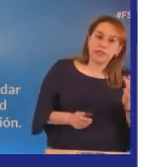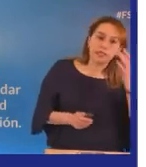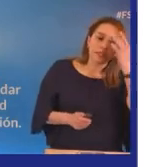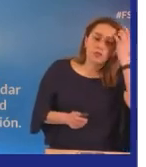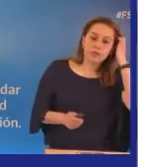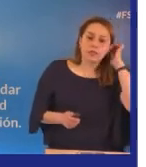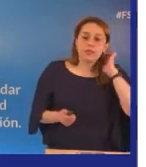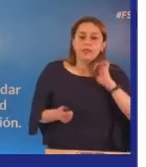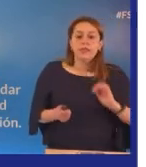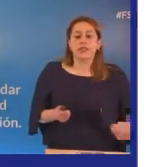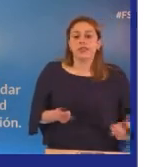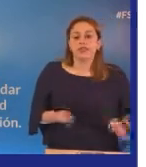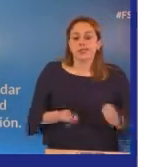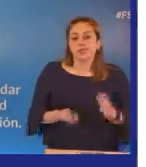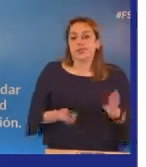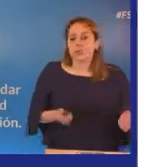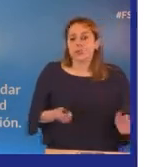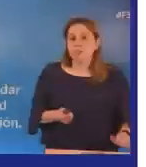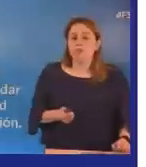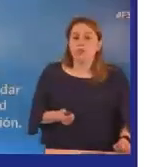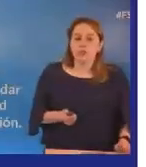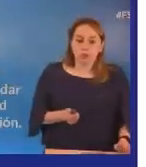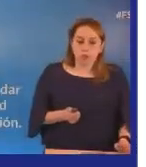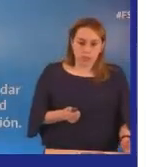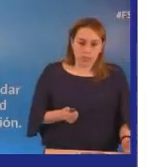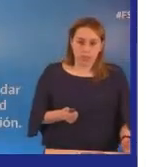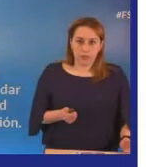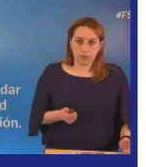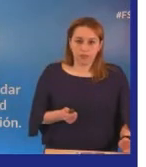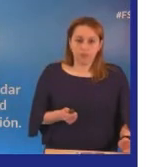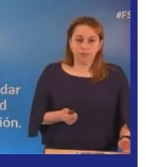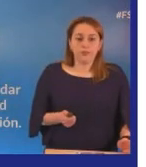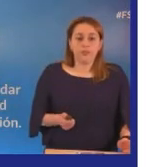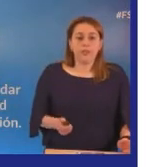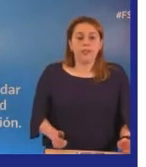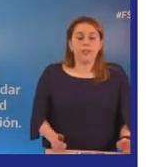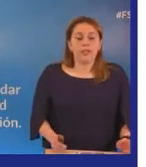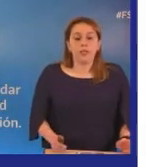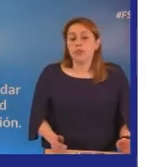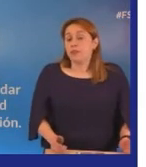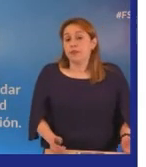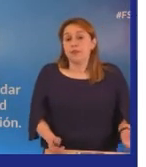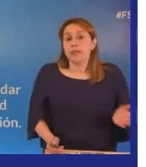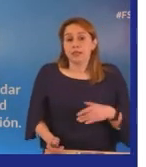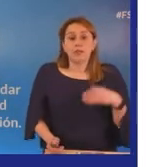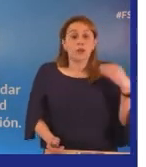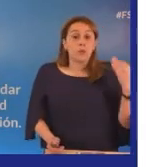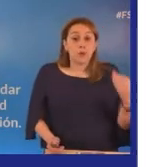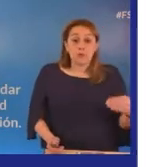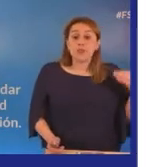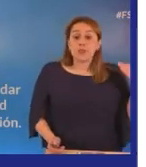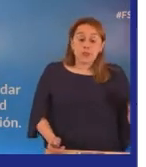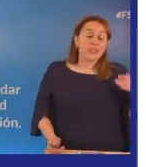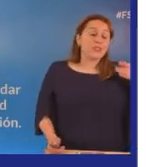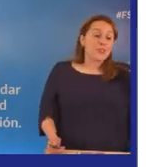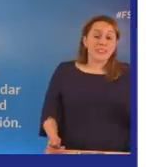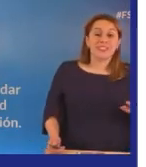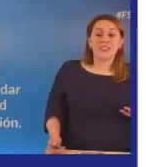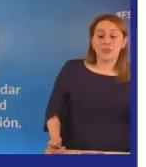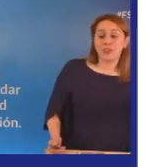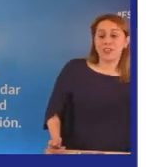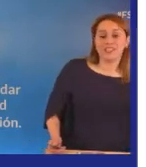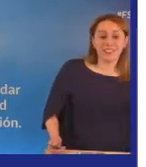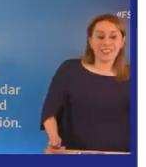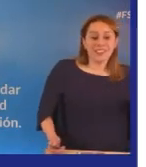de rehabilitación en el paciente con trastorno neurocognitivo. Bueno, la enfermedad de Alzheimer, como lo hemos dicho durante todas